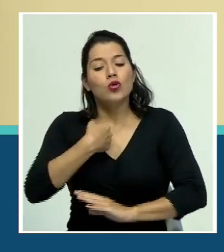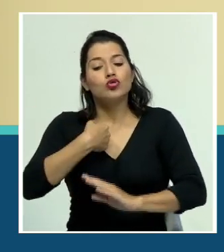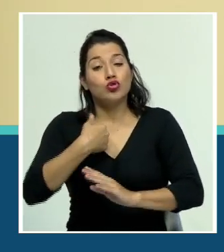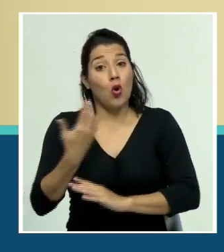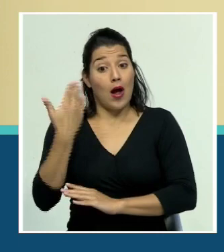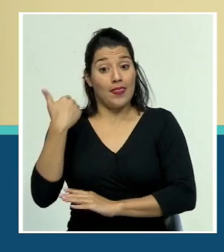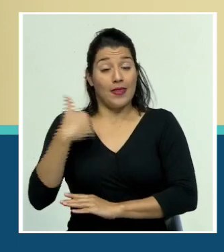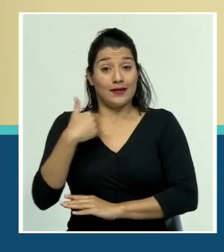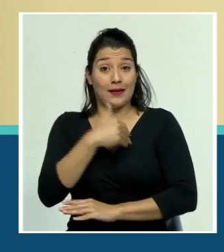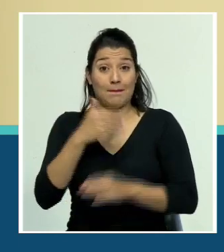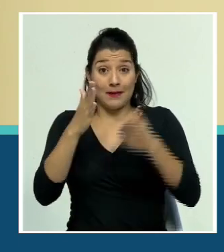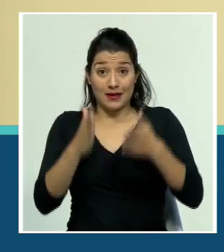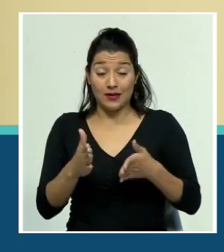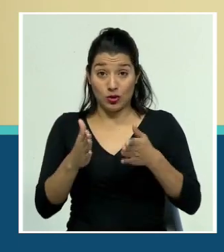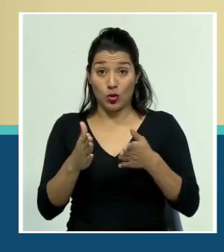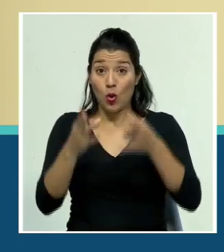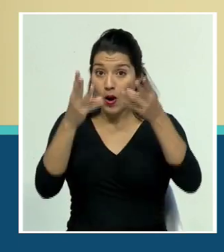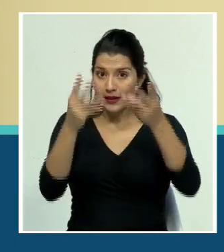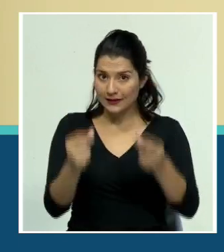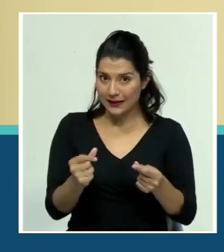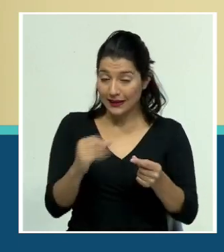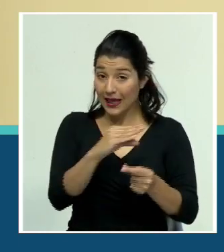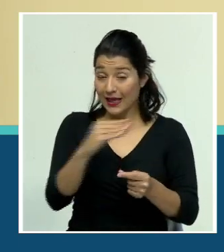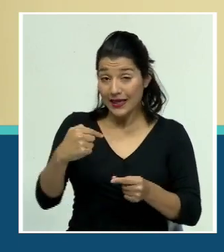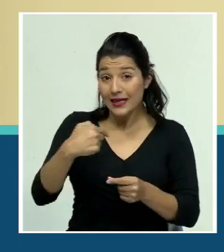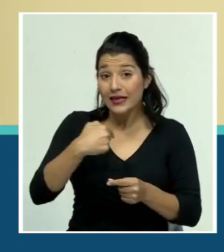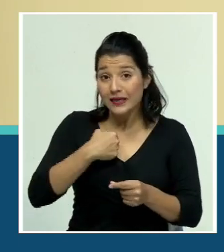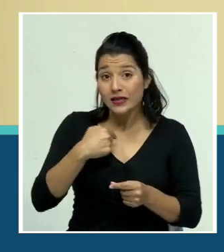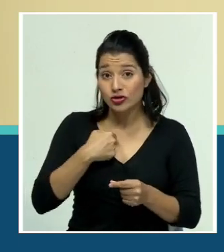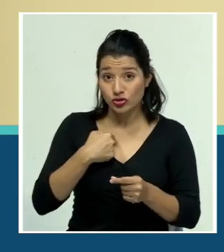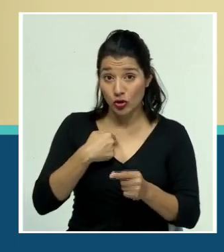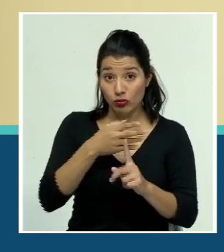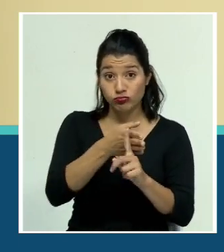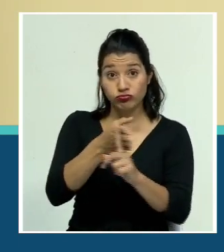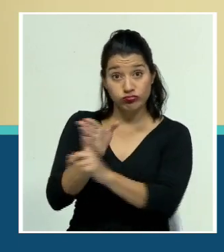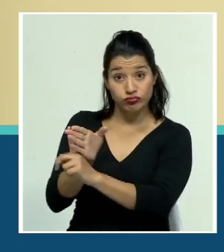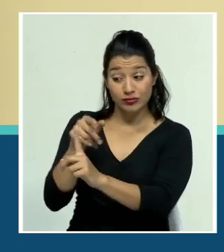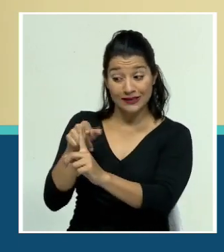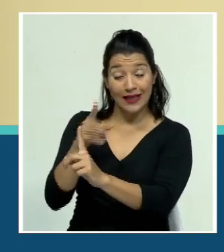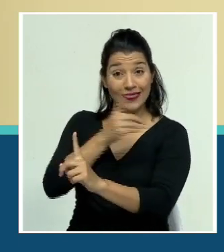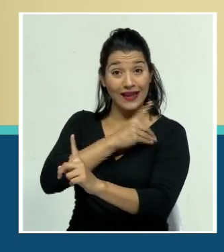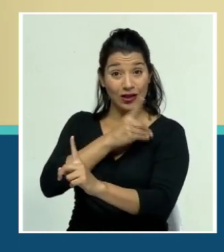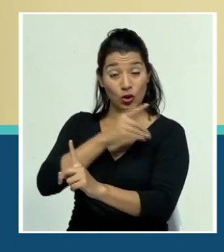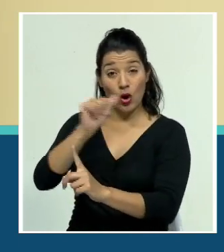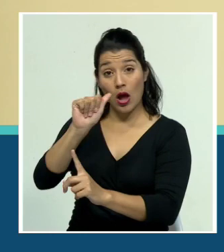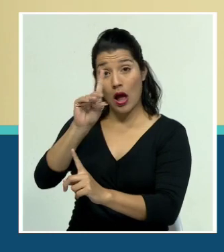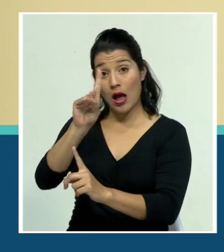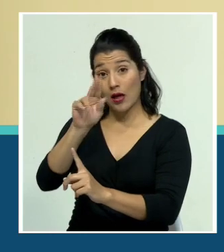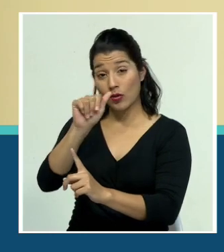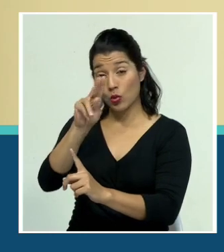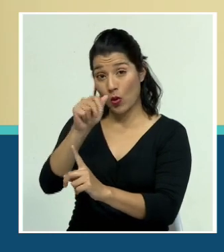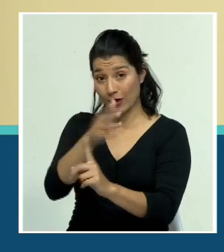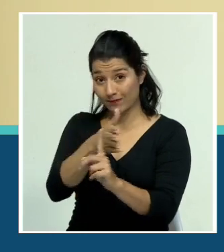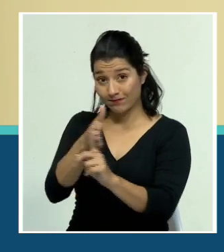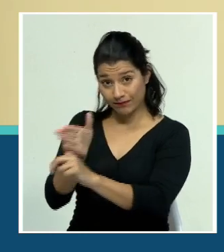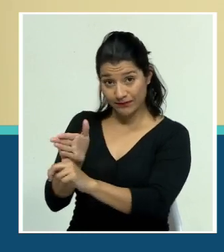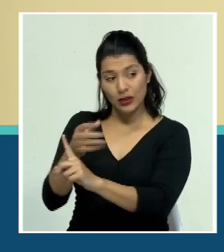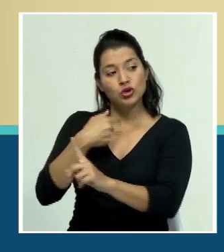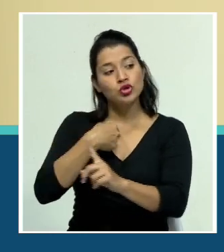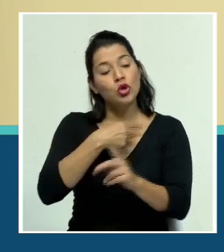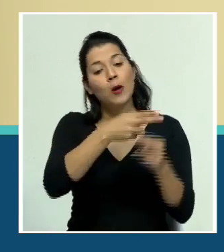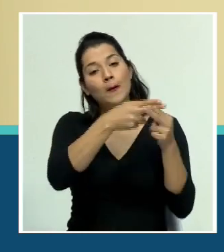de Hacienda y destituí al antiguo director general de aduanas, le pedí a don Gerardo